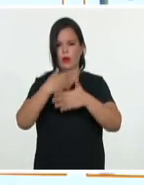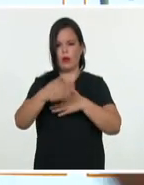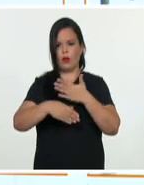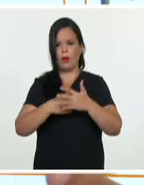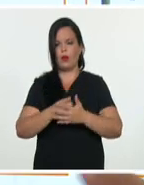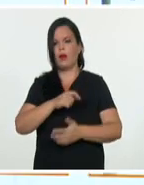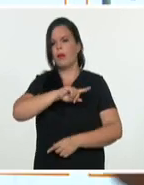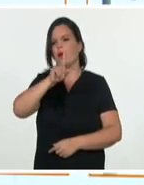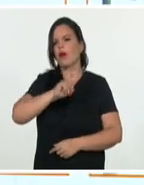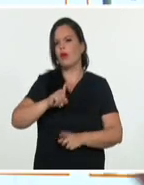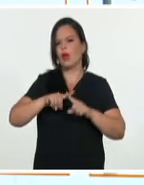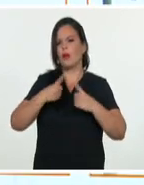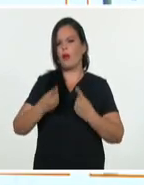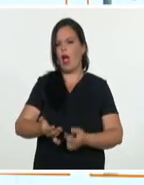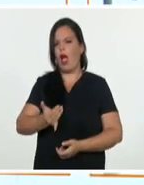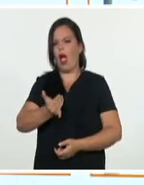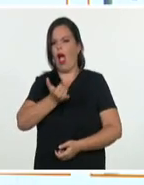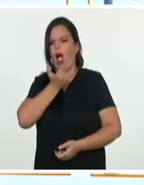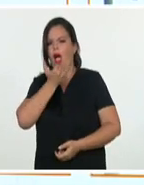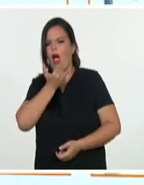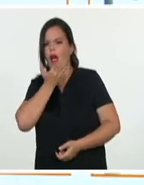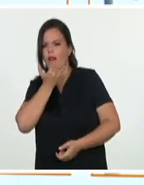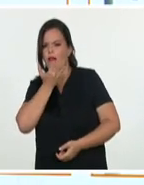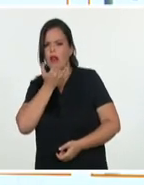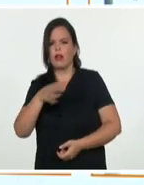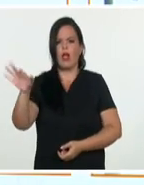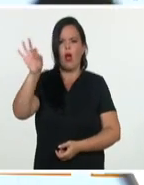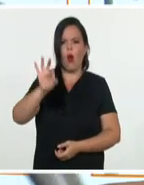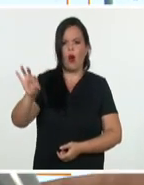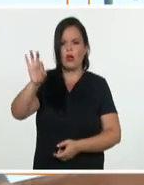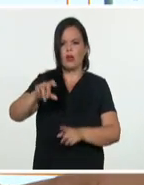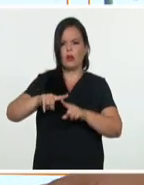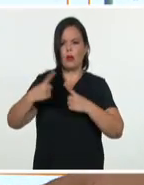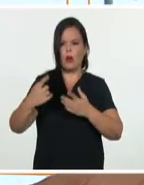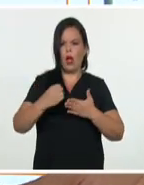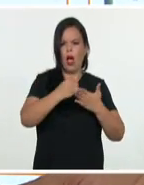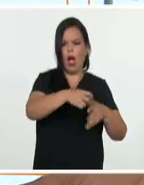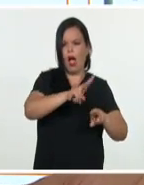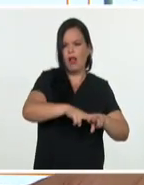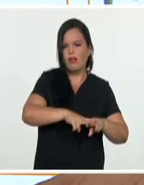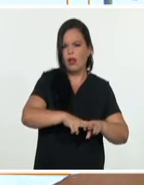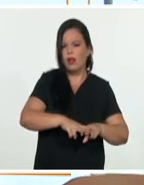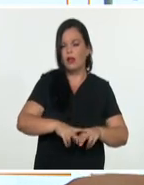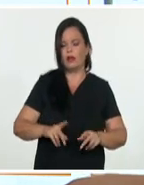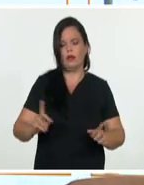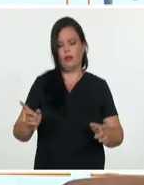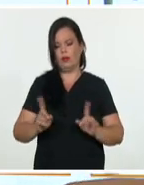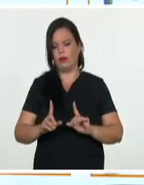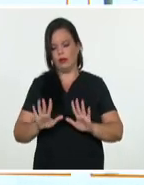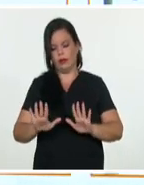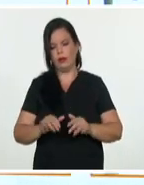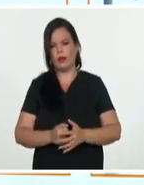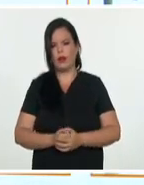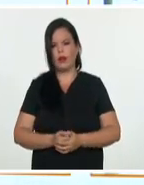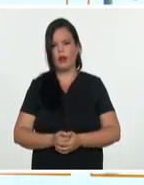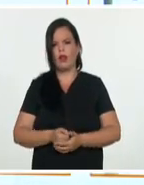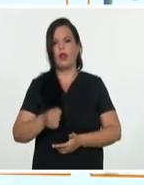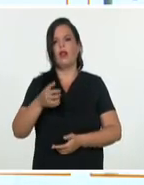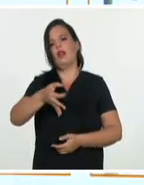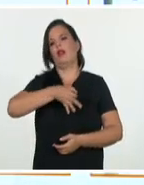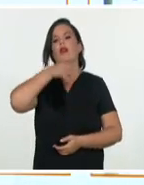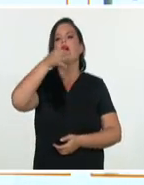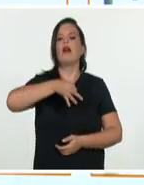eso, como se ha explicado, genera mayor estabilidad en el sistema. Sí, desde luego. Como explicábamos esta mañana, al estar en servicio